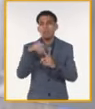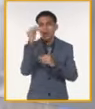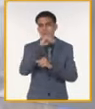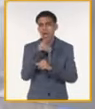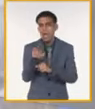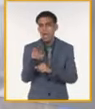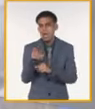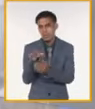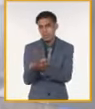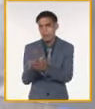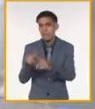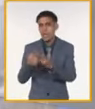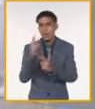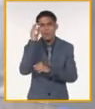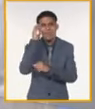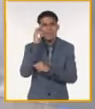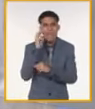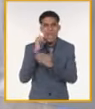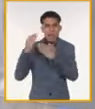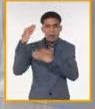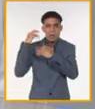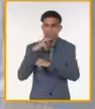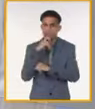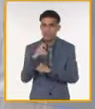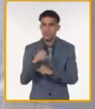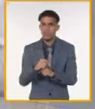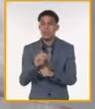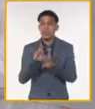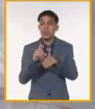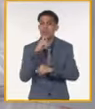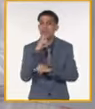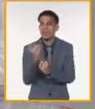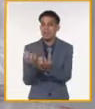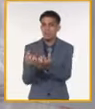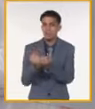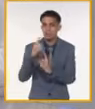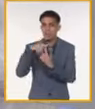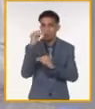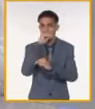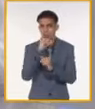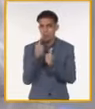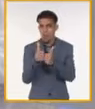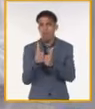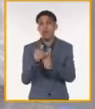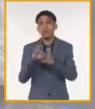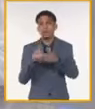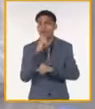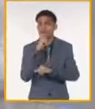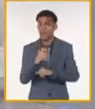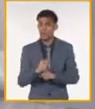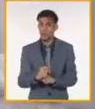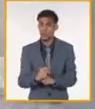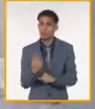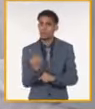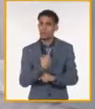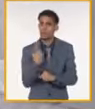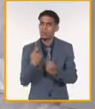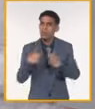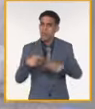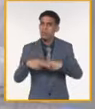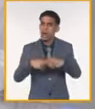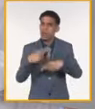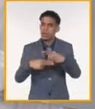difícil acceder a las nuevas tecnologías por las mismas presiones que tenemos y nosotros tenemos que desarrollar la economía armónicamente no hacemos nada con